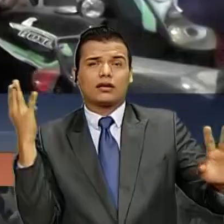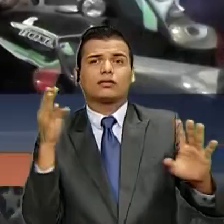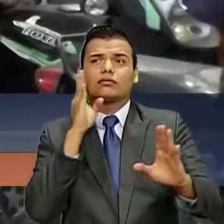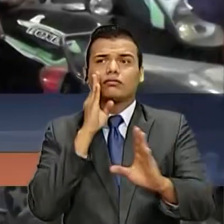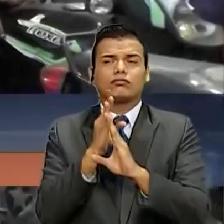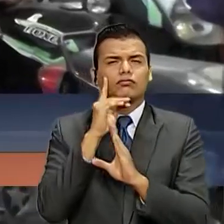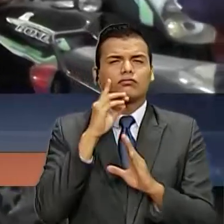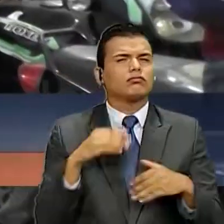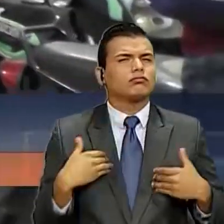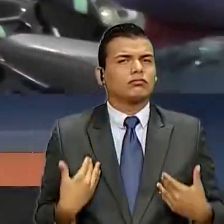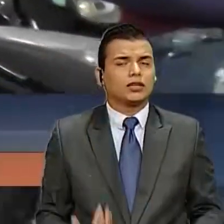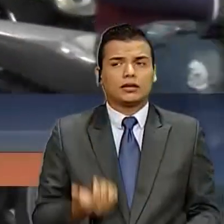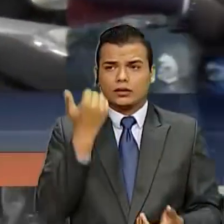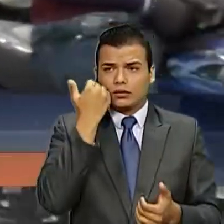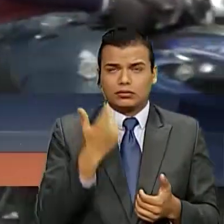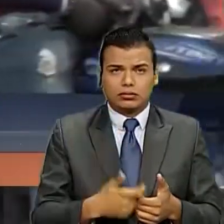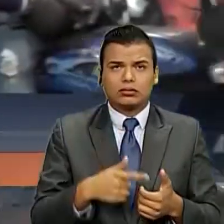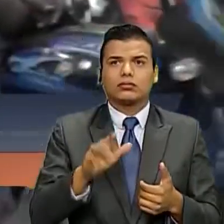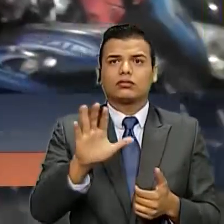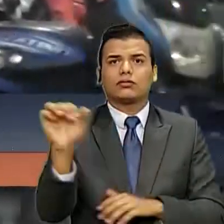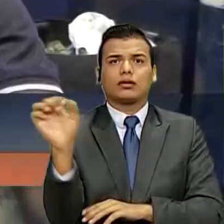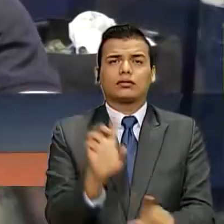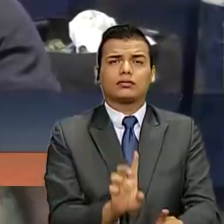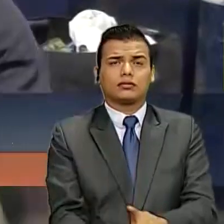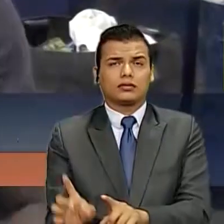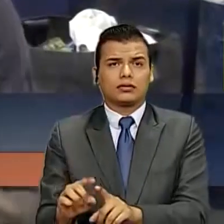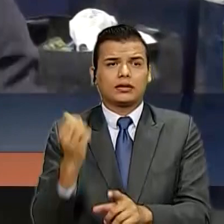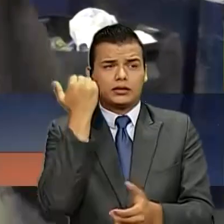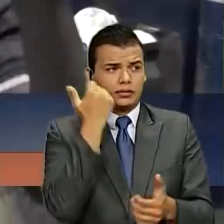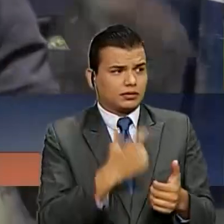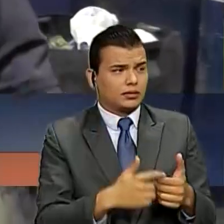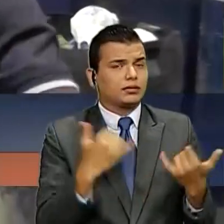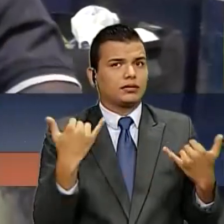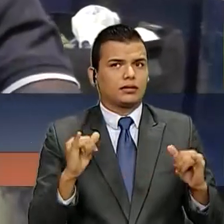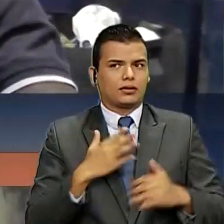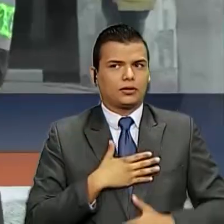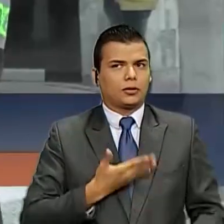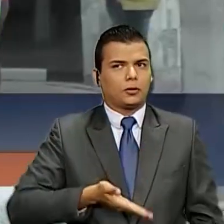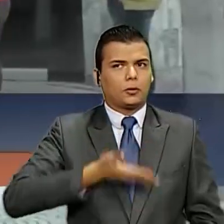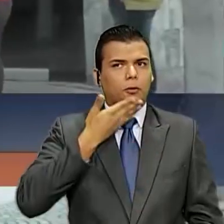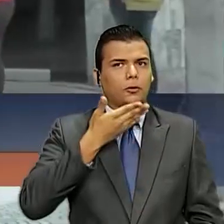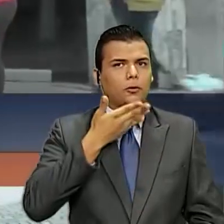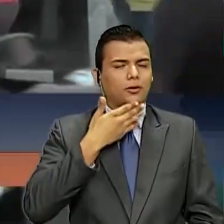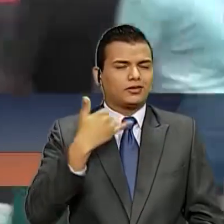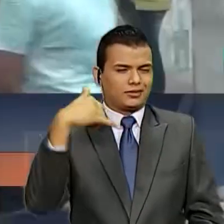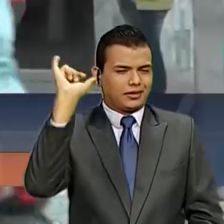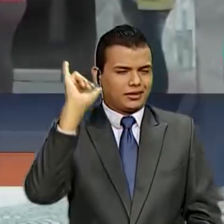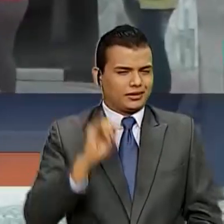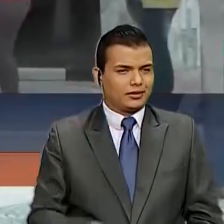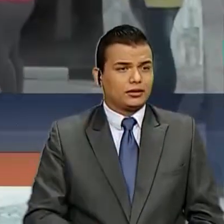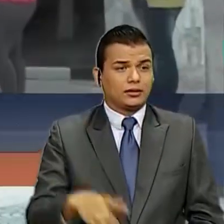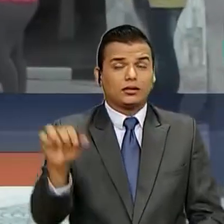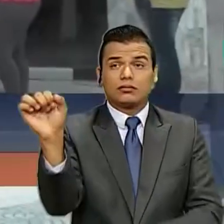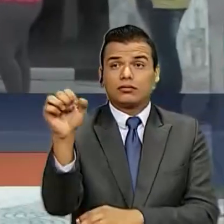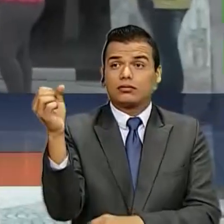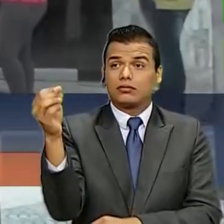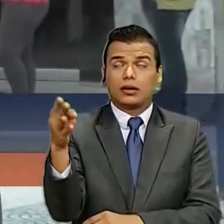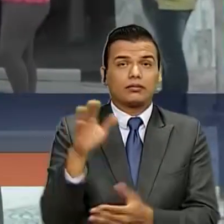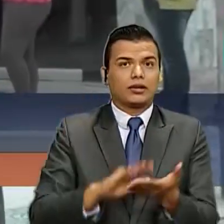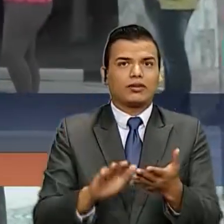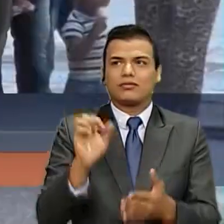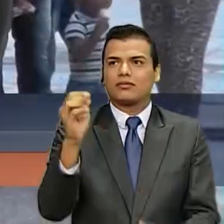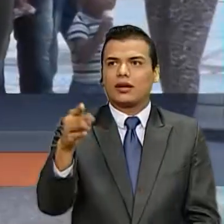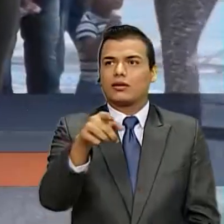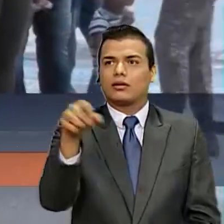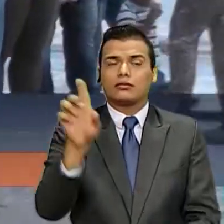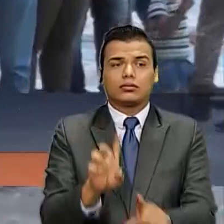tanquear los vehículos. No, gracias a Dios, gasolina, hermano, ahora sí estoy full, mano. ¿Y qué decir de los cajeros? Los pocos que tienen dinero